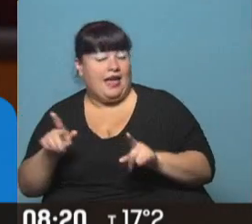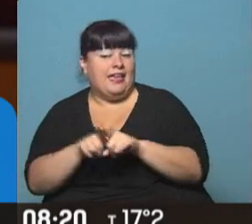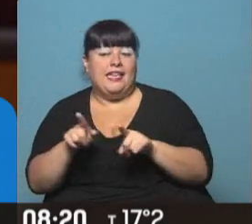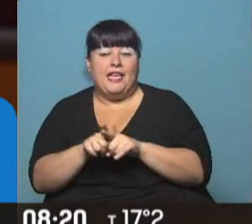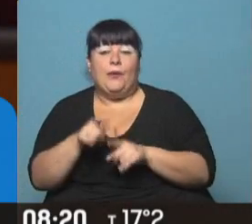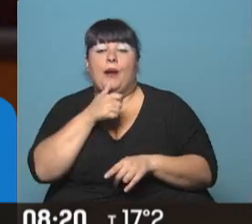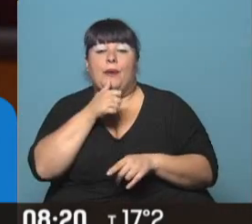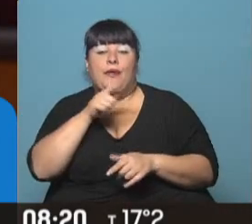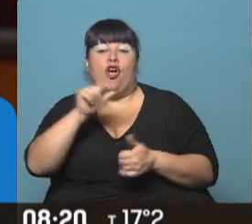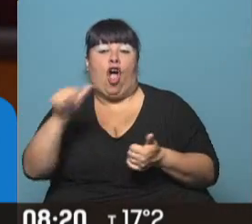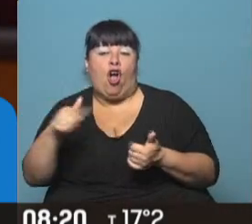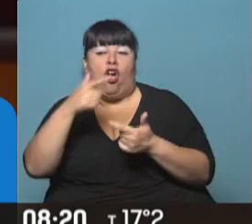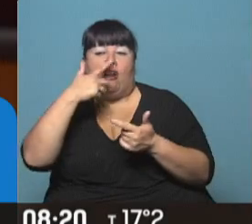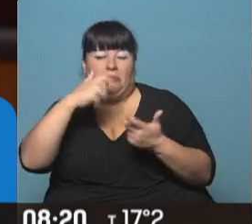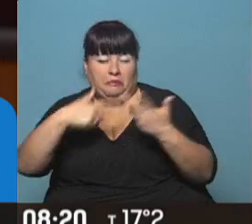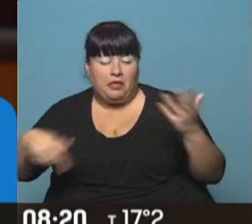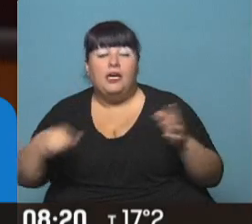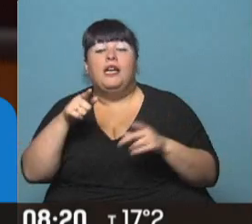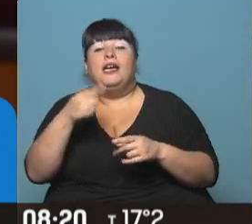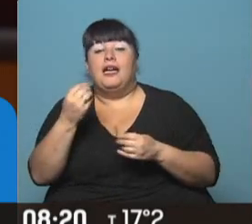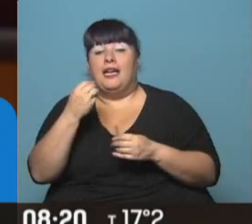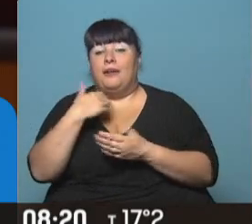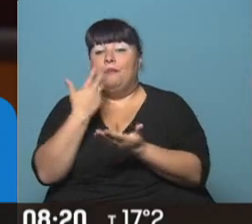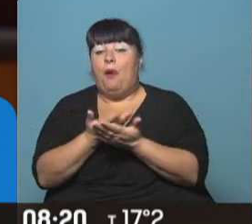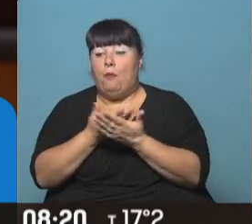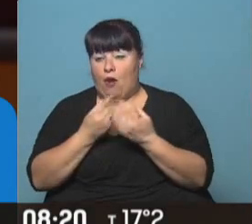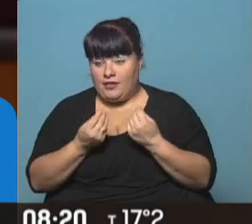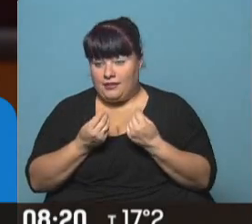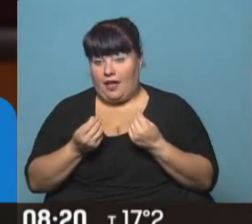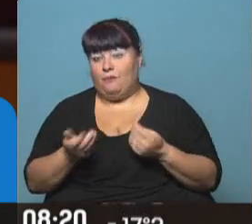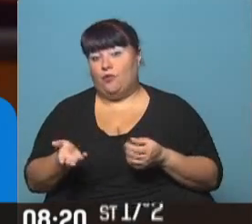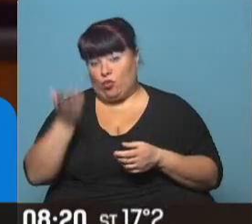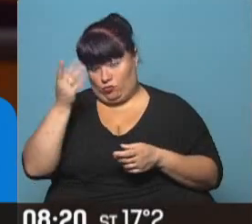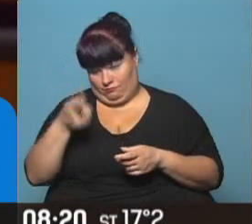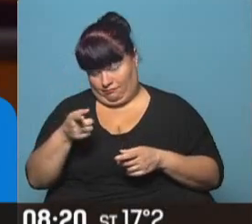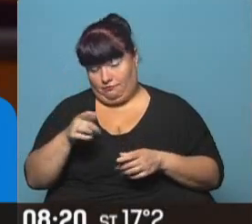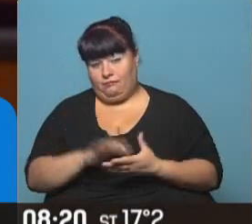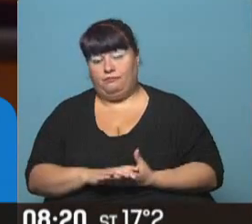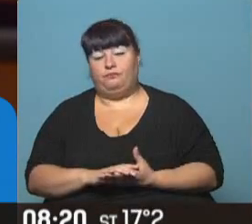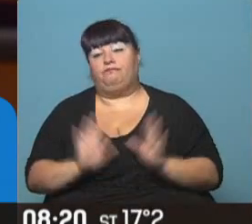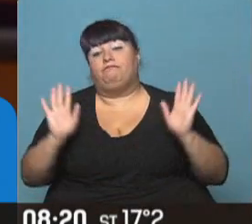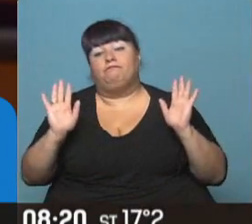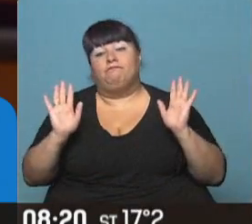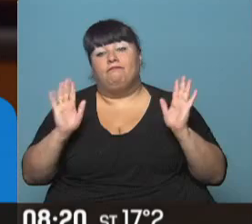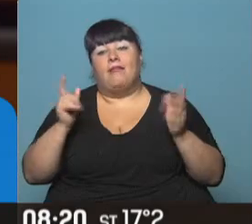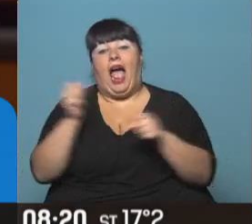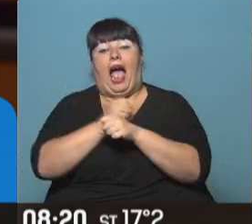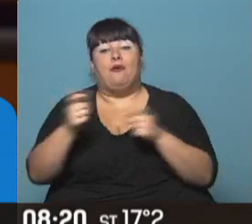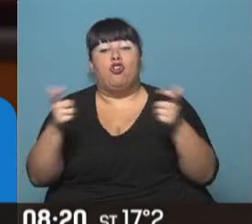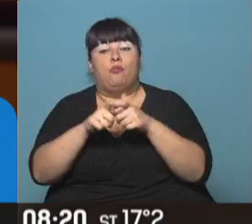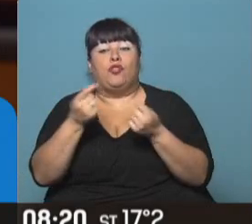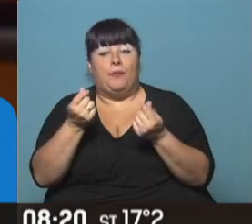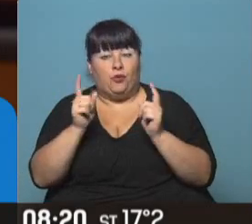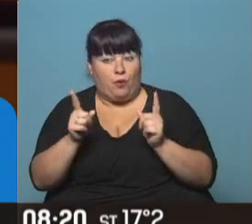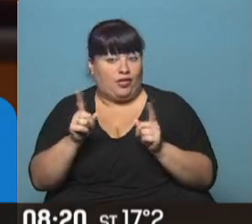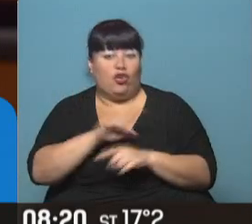pasa con las bebidas azucaradas, ¿no? Lo que está haciendo la propuesta es subirle esto, por lo menos como se sancionó en la Comisión de